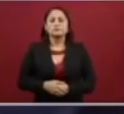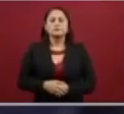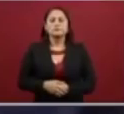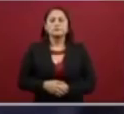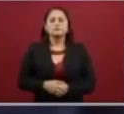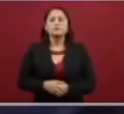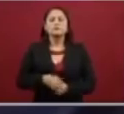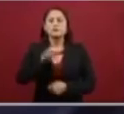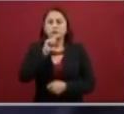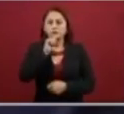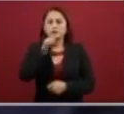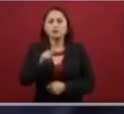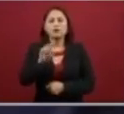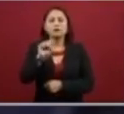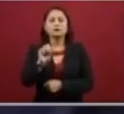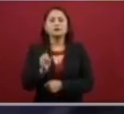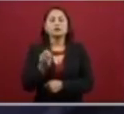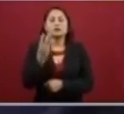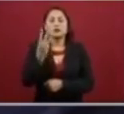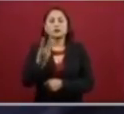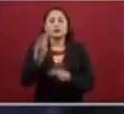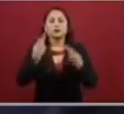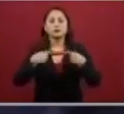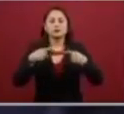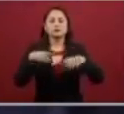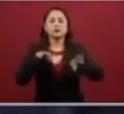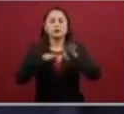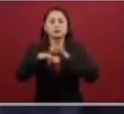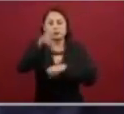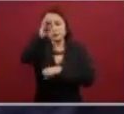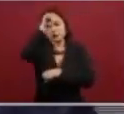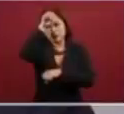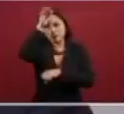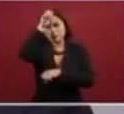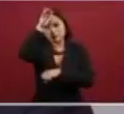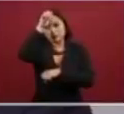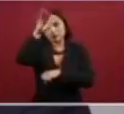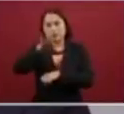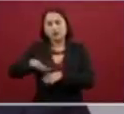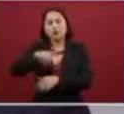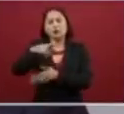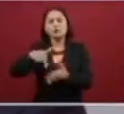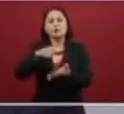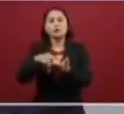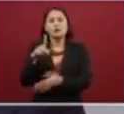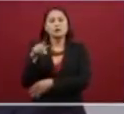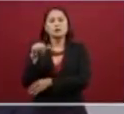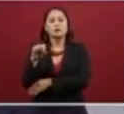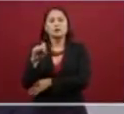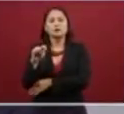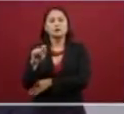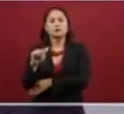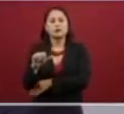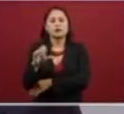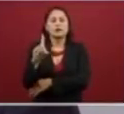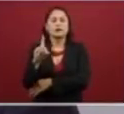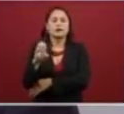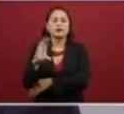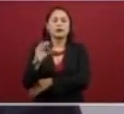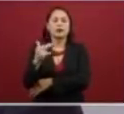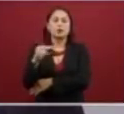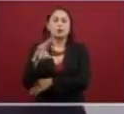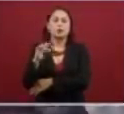los 63 mineros que fallecieron en la mina Pasta de Conchos, Coahuila.